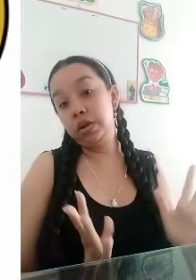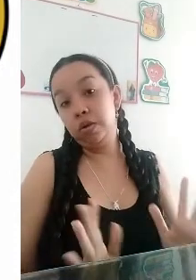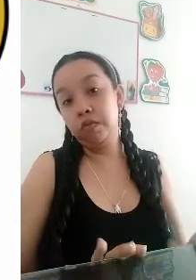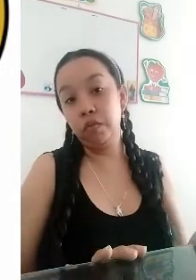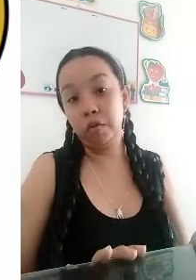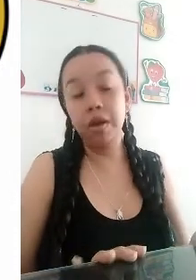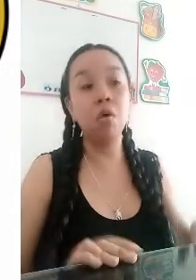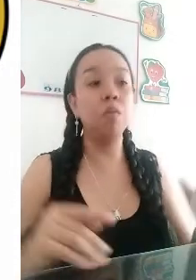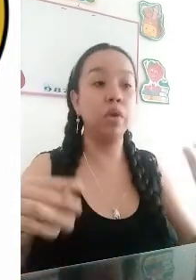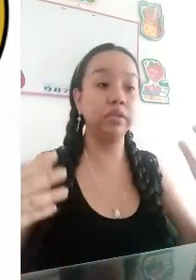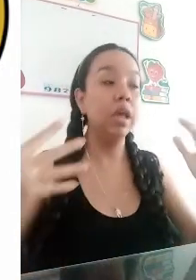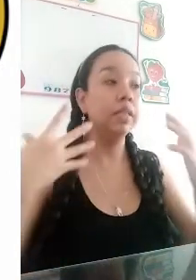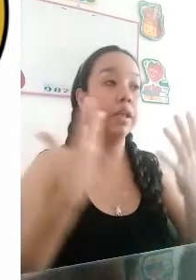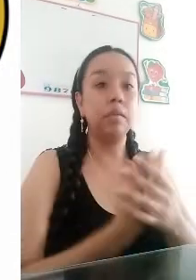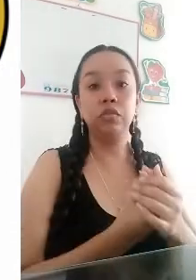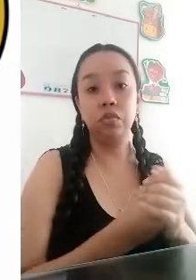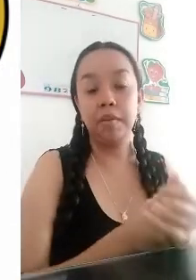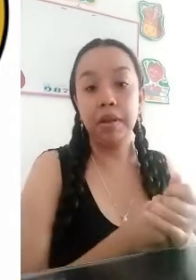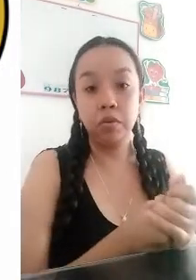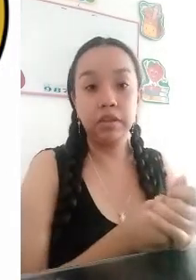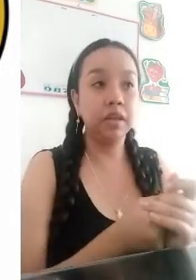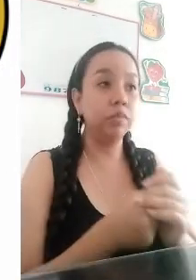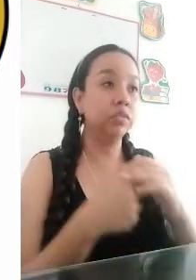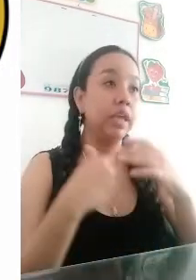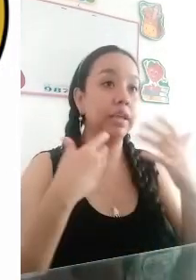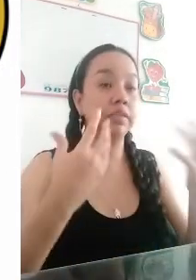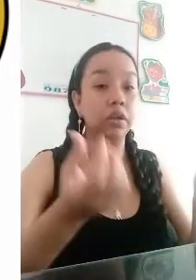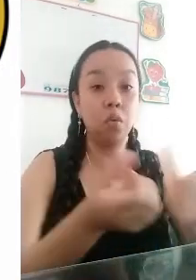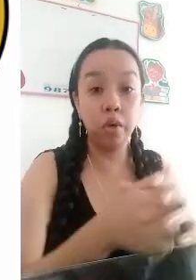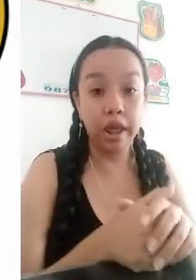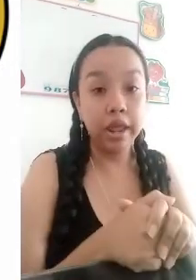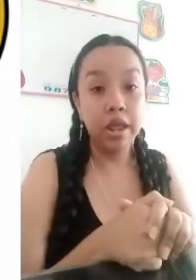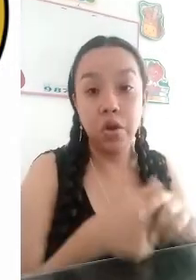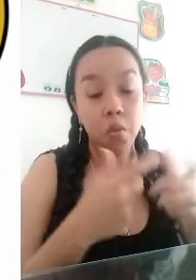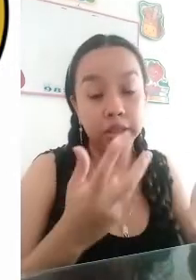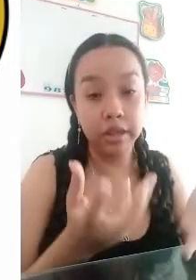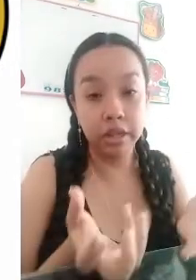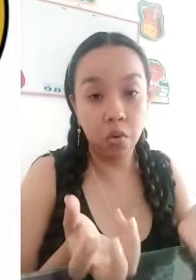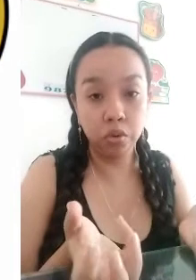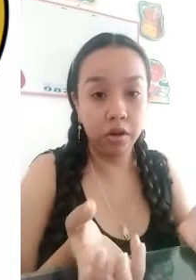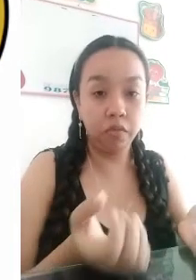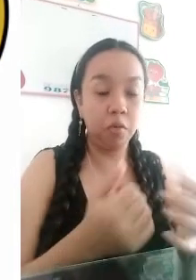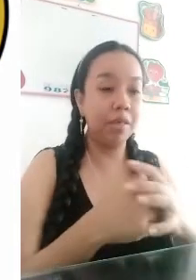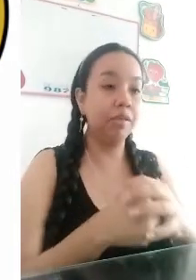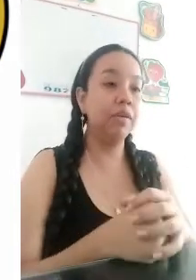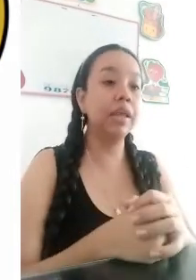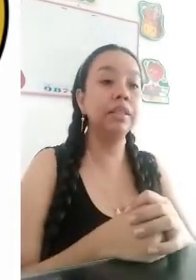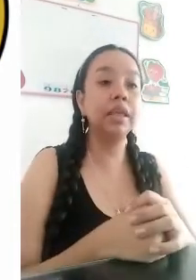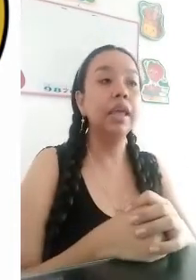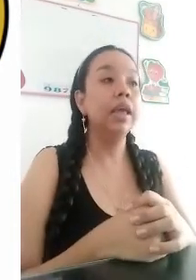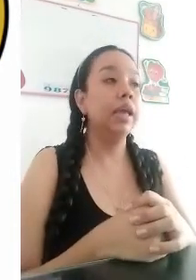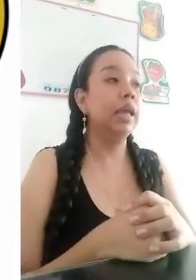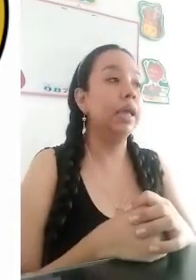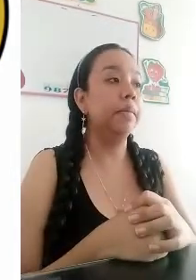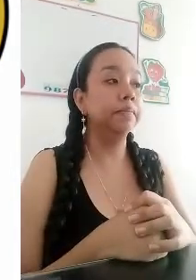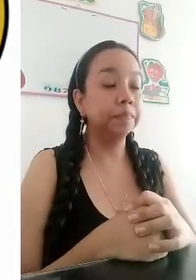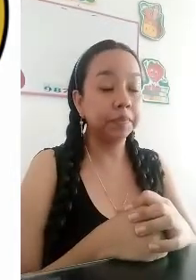solamente tienen una forma, como es, digamos, una pelota. Sabemos que es circular, no va a tener otra forma